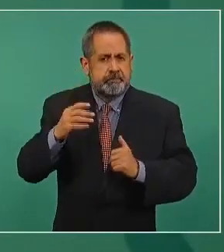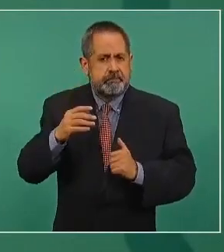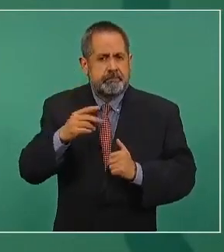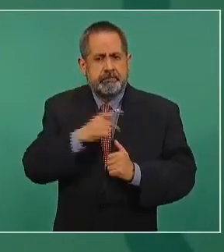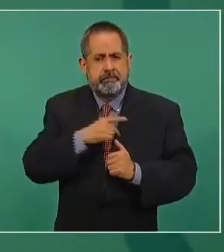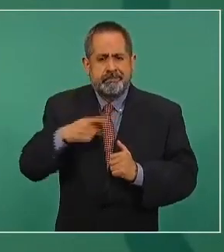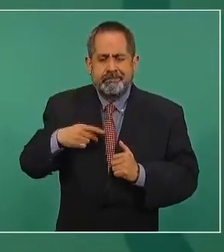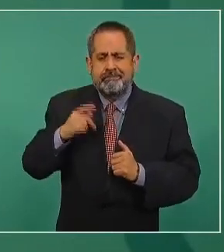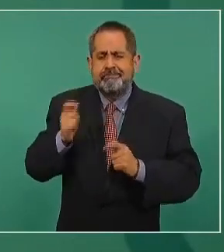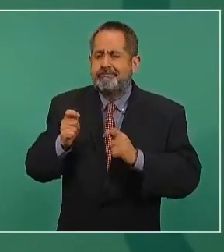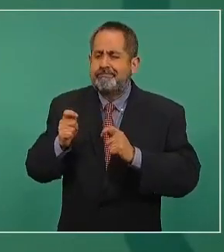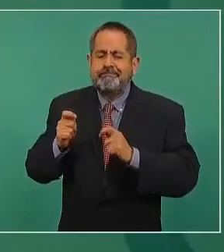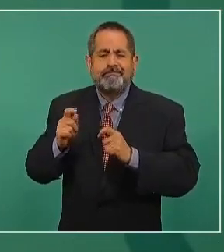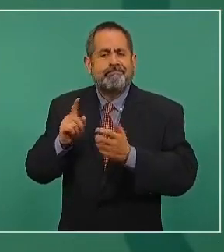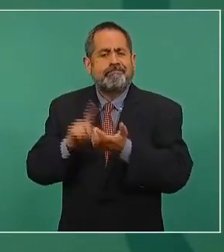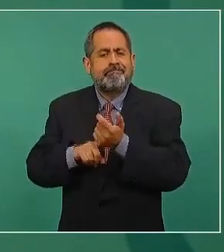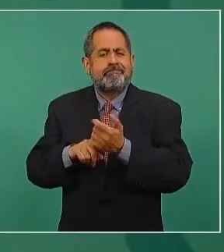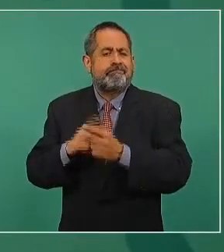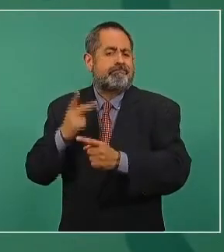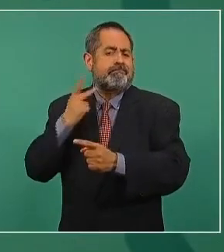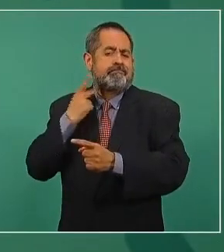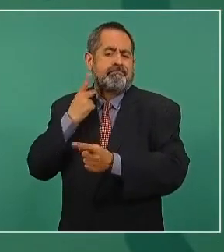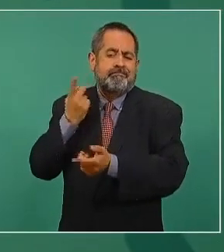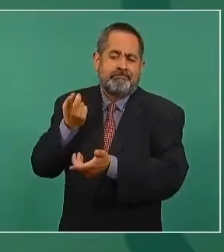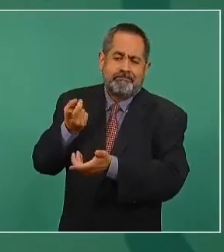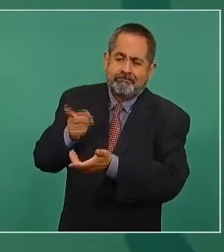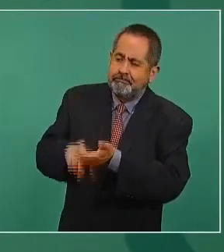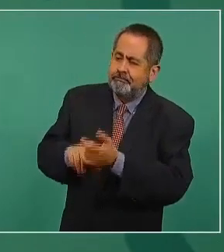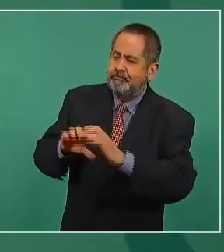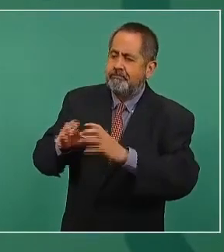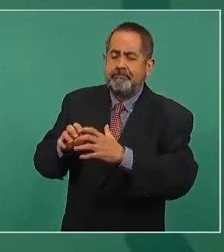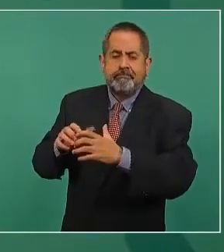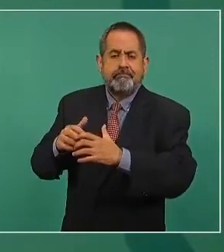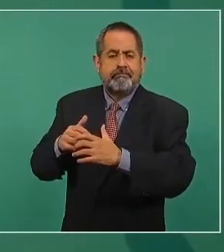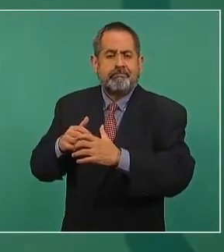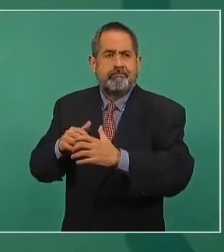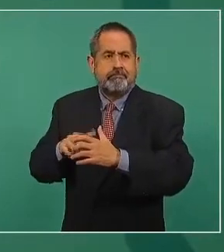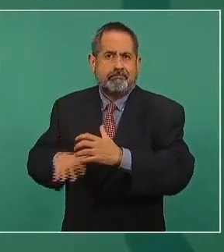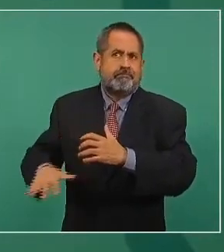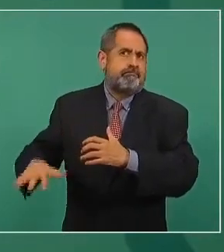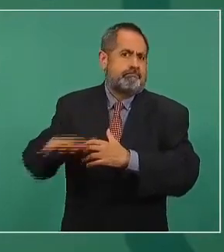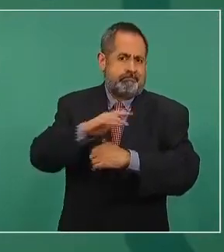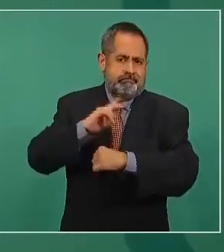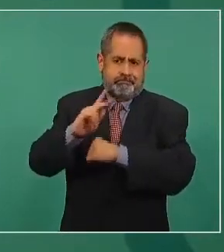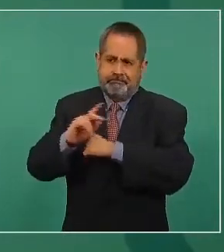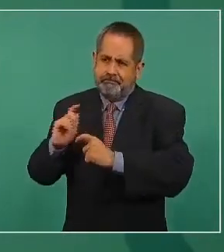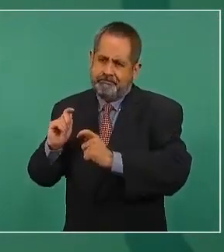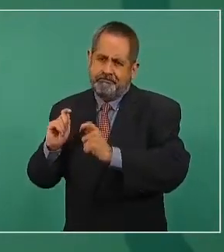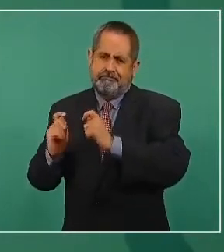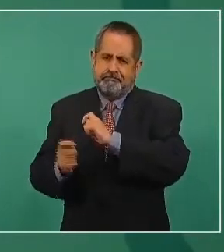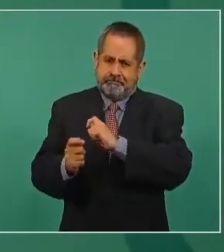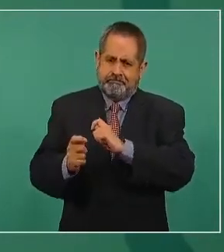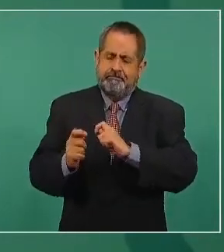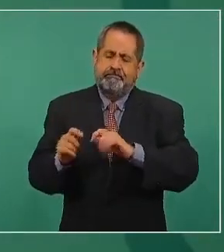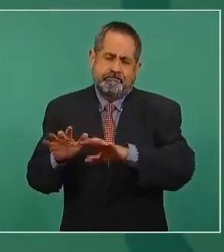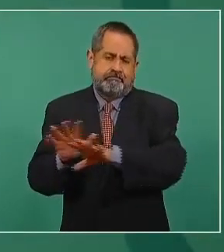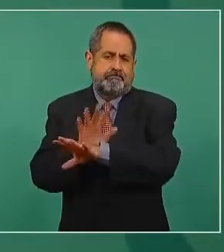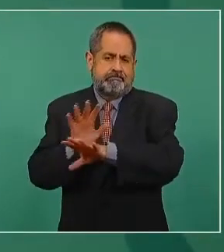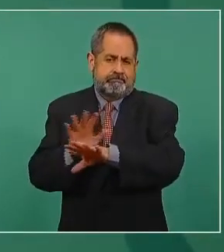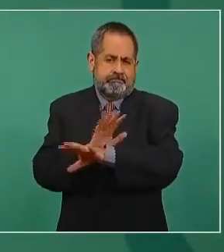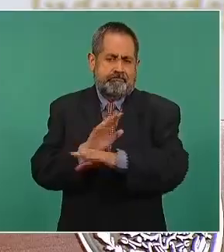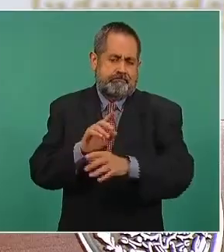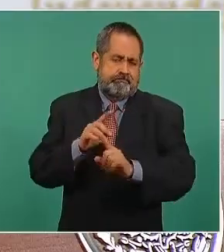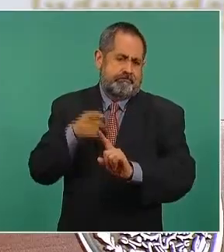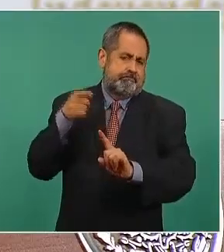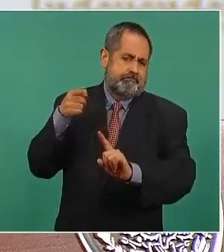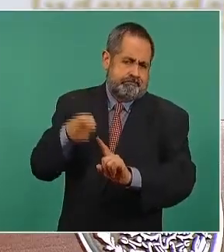debería de cambiar la política en general, sobre todo